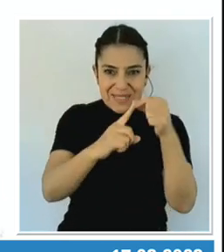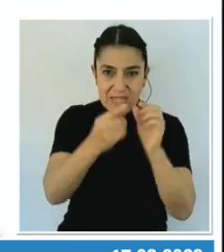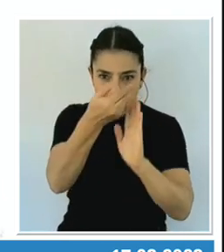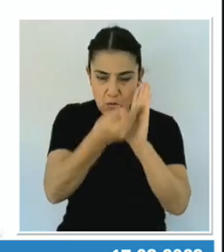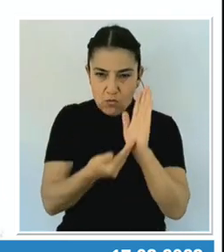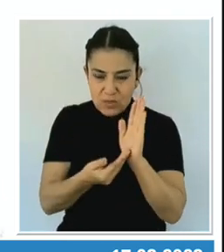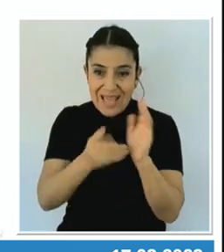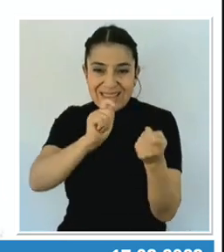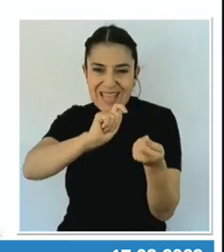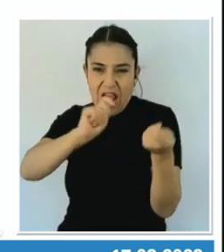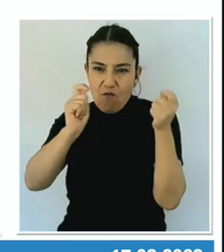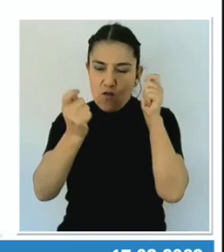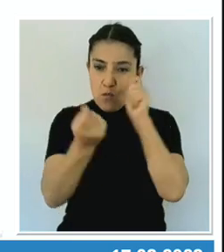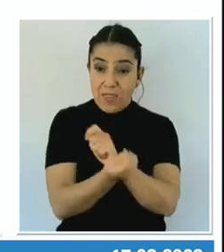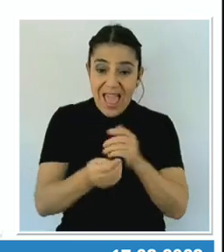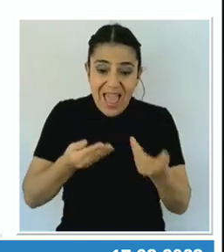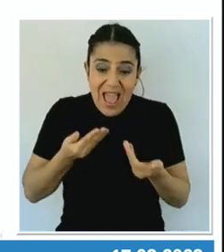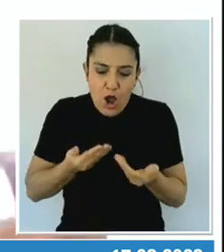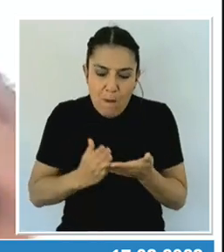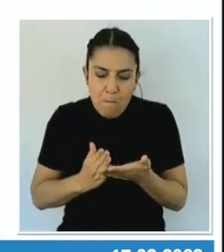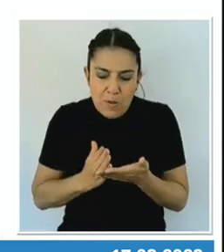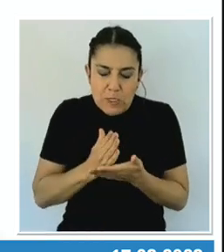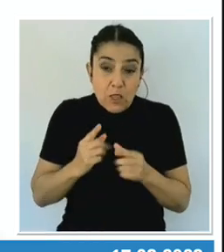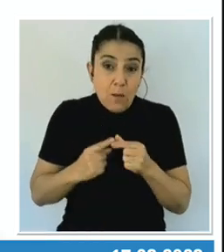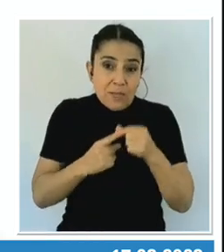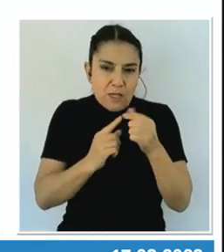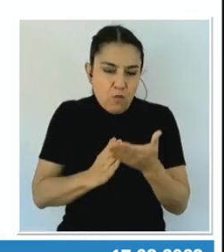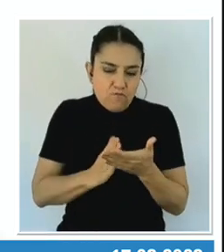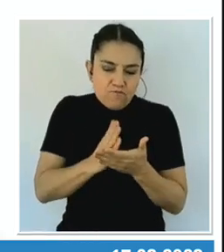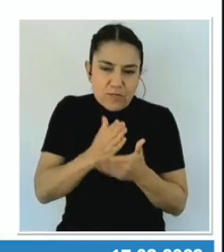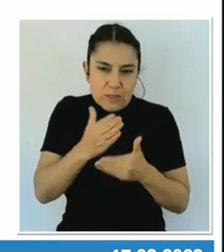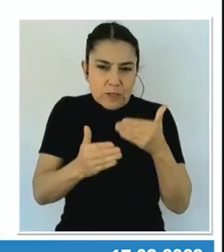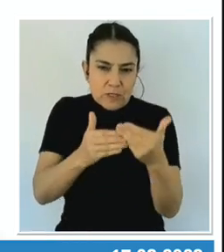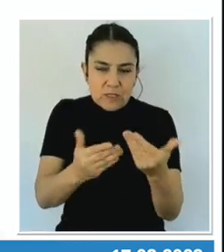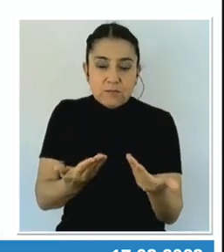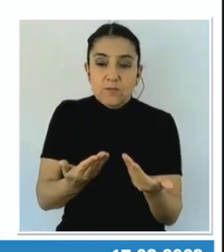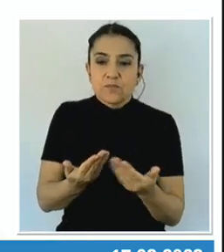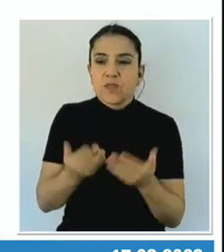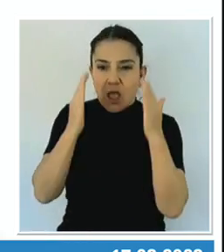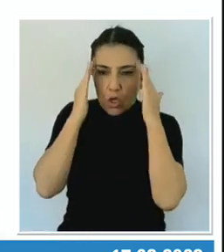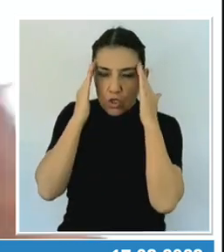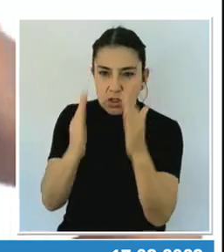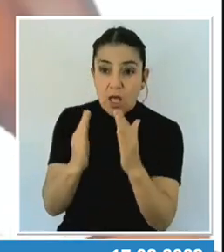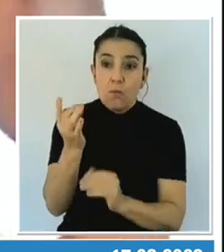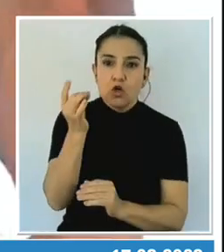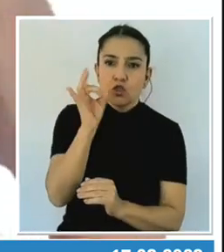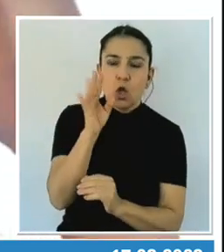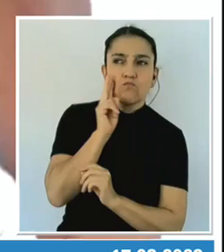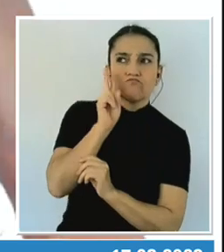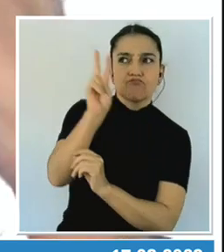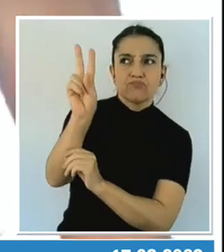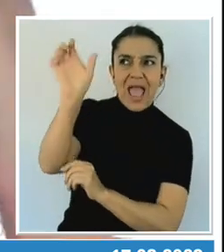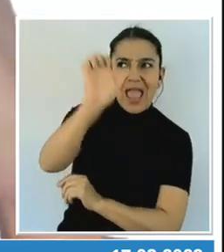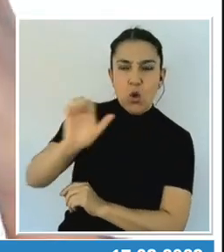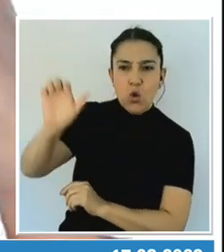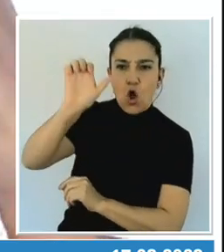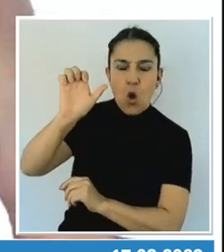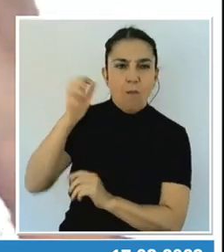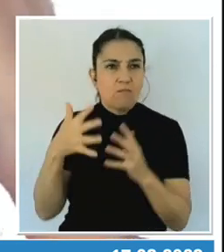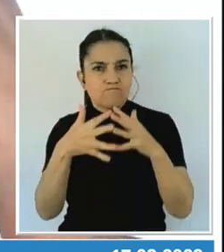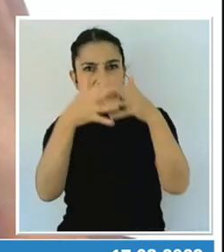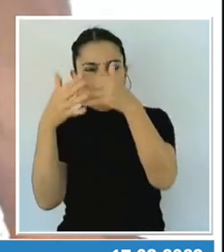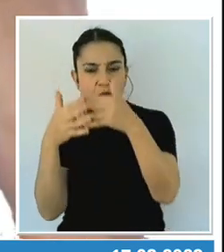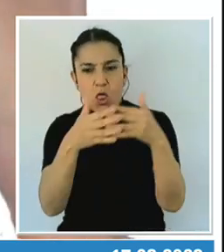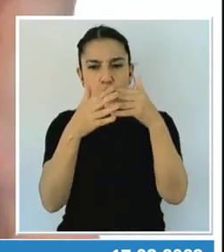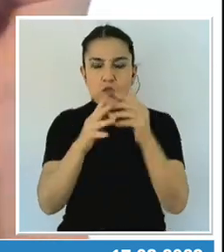y emergentes? Si nos concentramos solo en lo que ocurre en Europa o en Estados Unidos o en las tradiciones que han